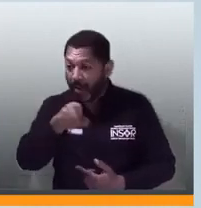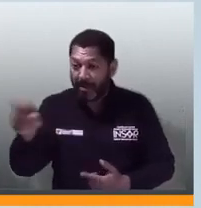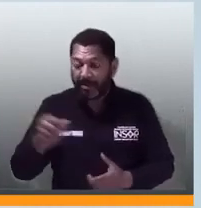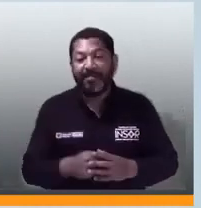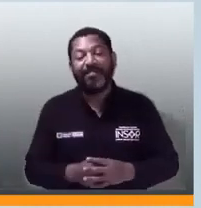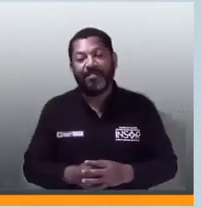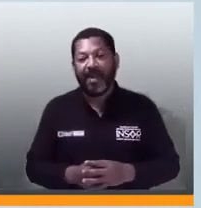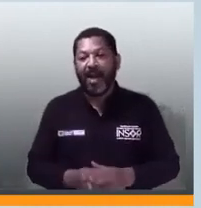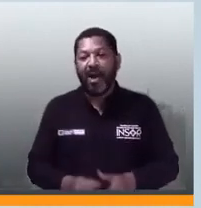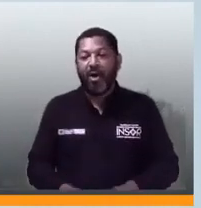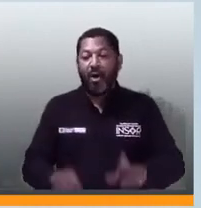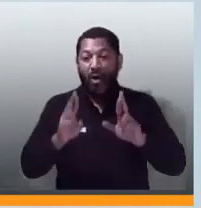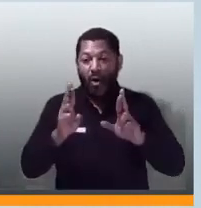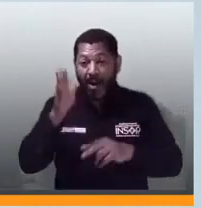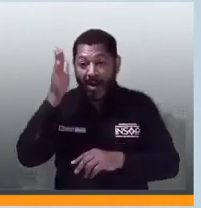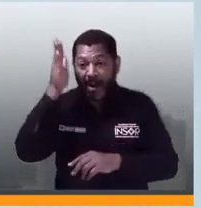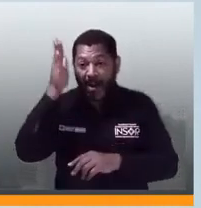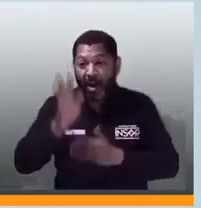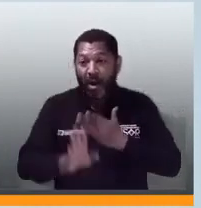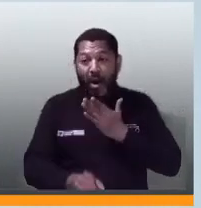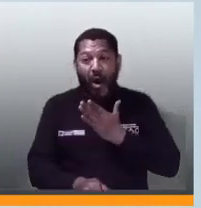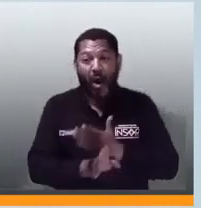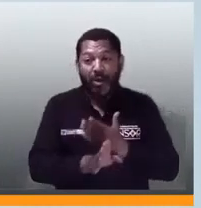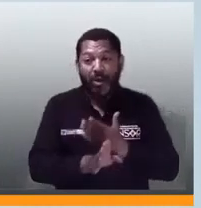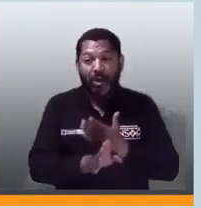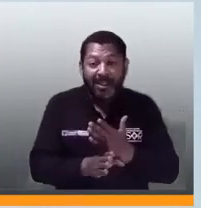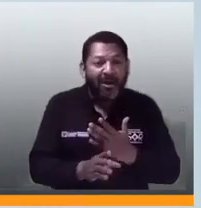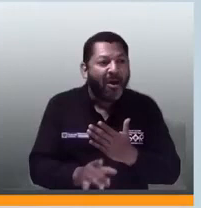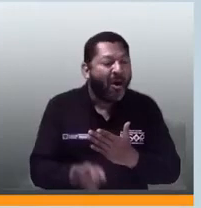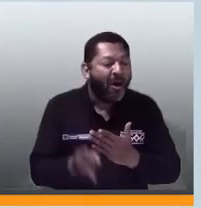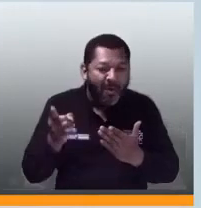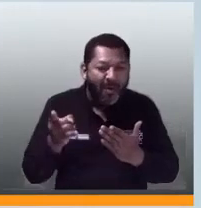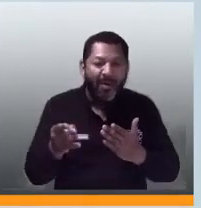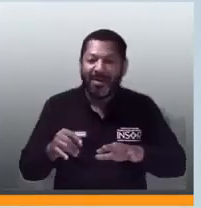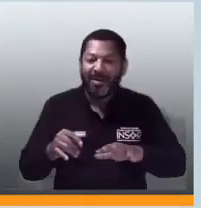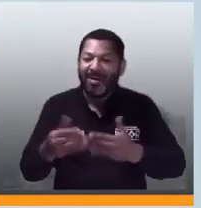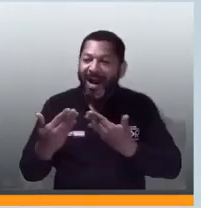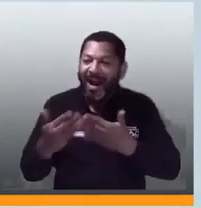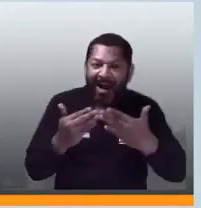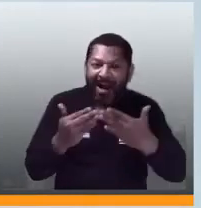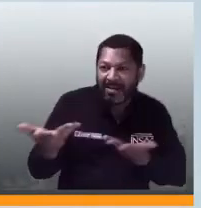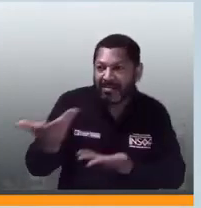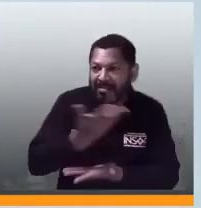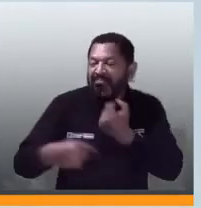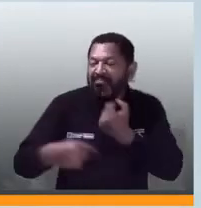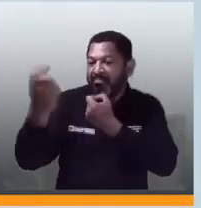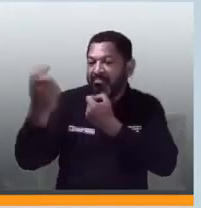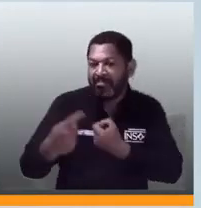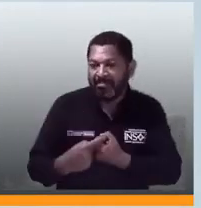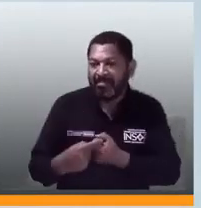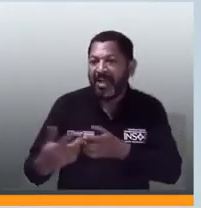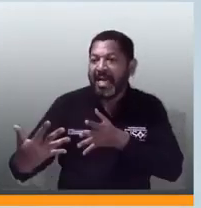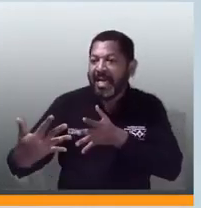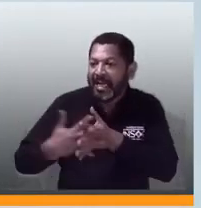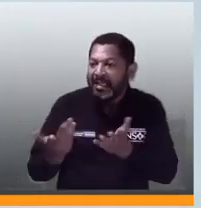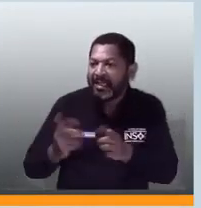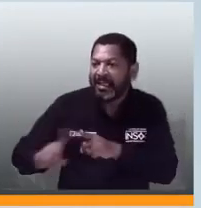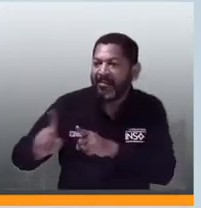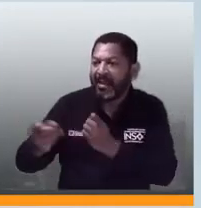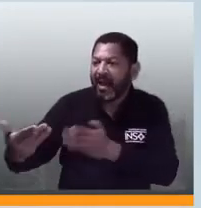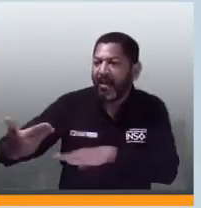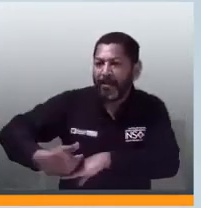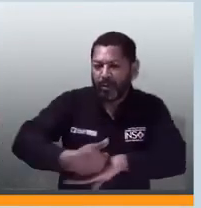Entonces esperamos hacia adelante seguir ofreciendo algunos espacios y que sigamos integrando todas las propuestas.